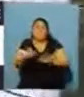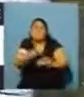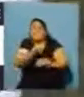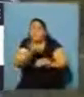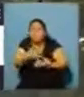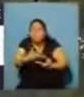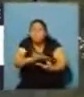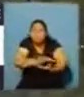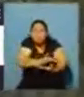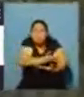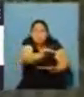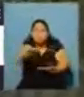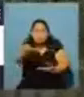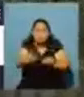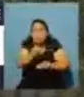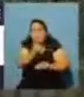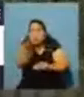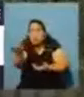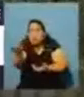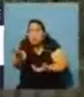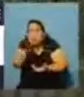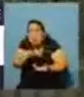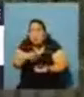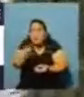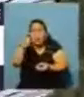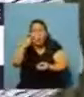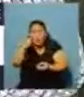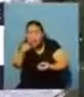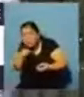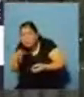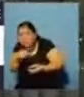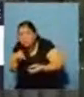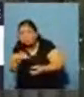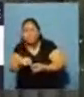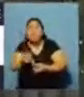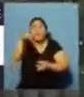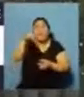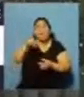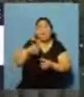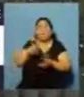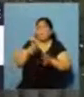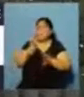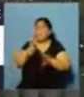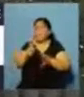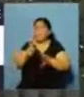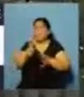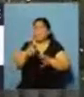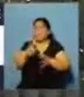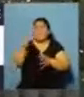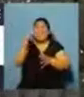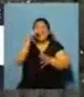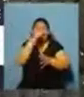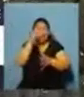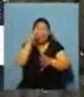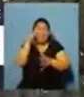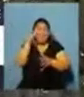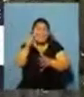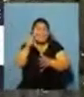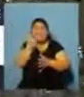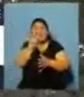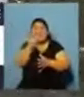están afectadas, digamos, según los últimos relevamientos que hicieron ustedes? Actualmente llevamos aproximadamente 7.600 hectáreas,